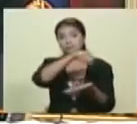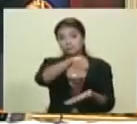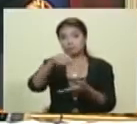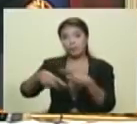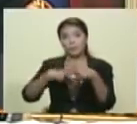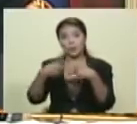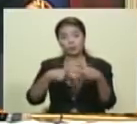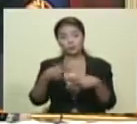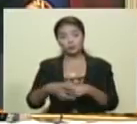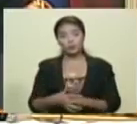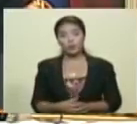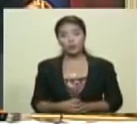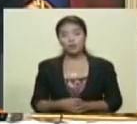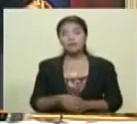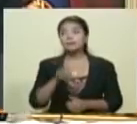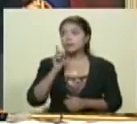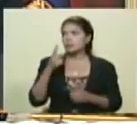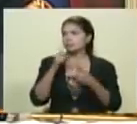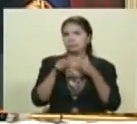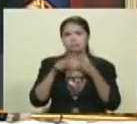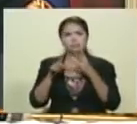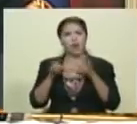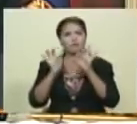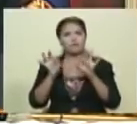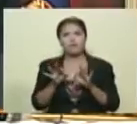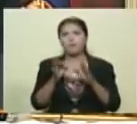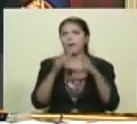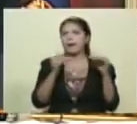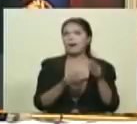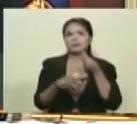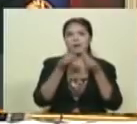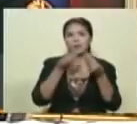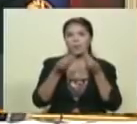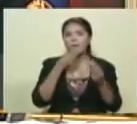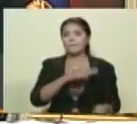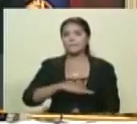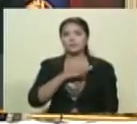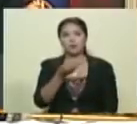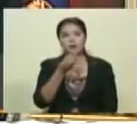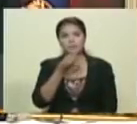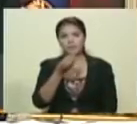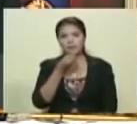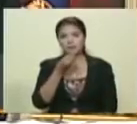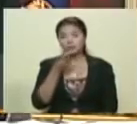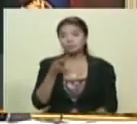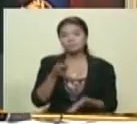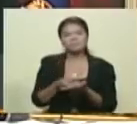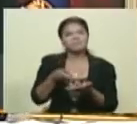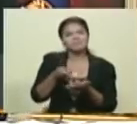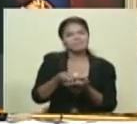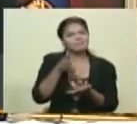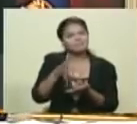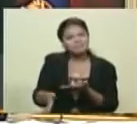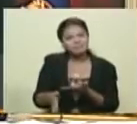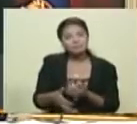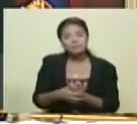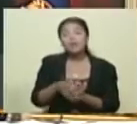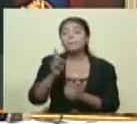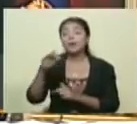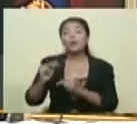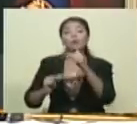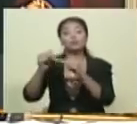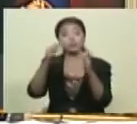producción, y o múltiples formas, casas de alimentación, la misión de alimentación. ¿Inversión en qué? En la política de vivienda